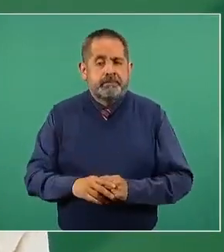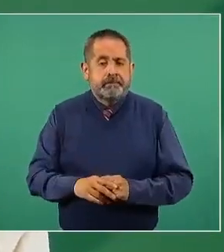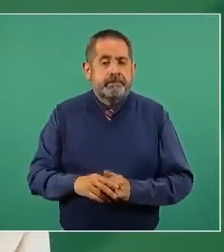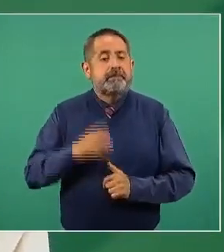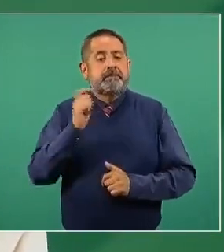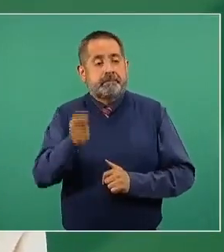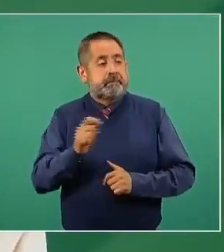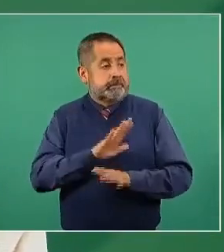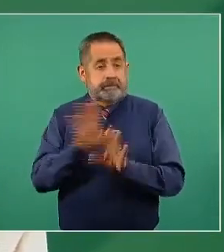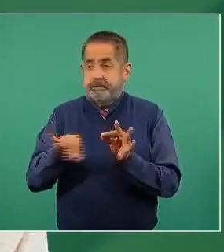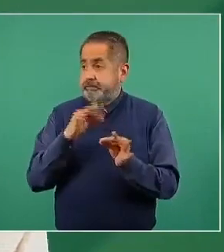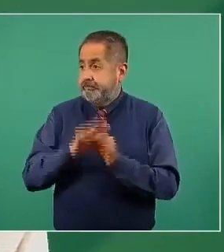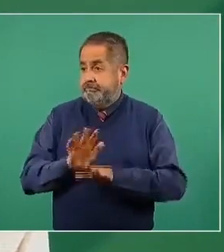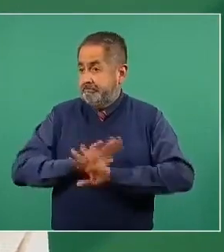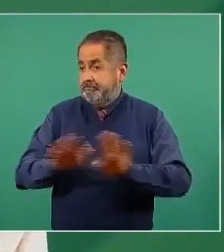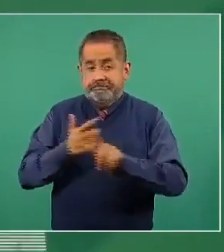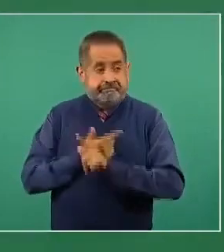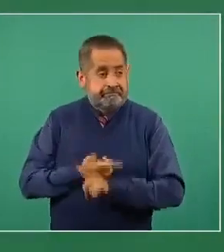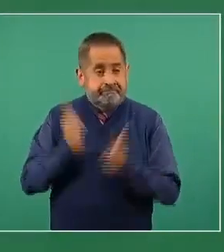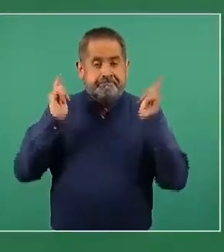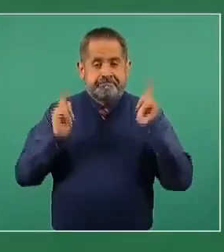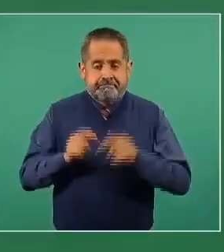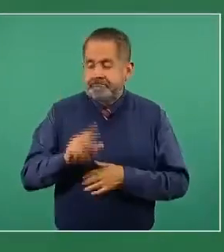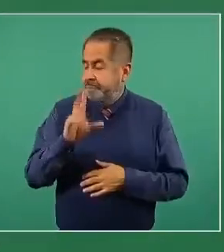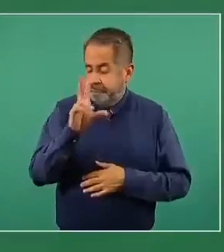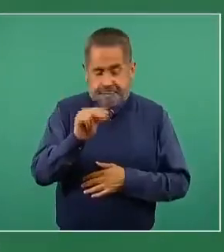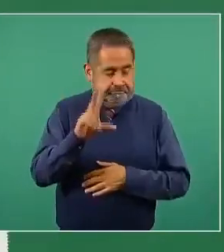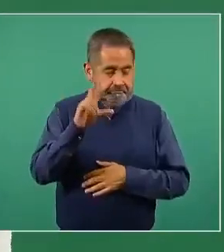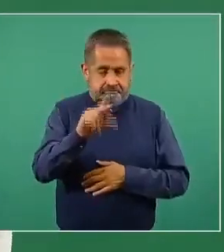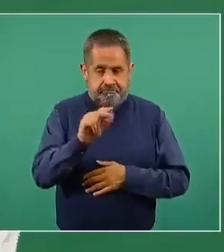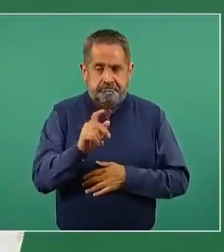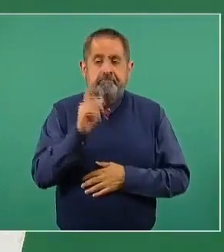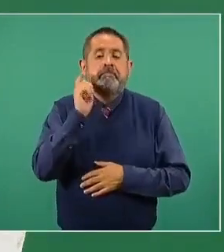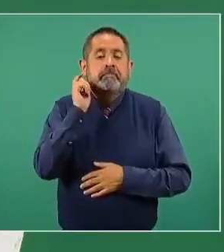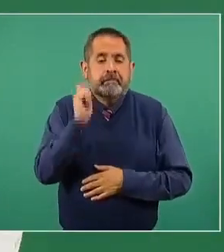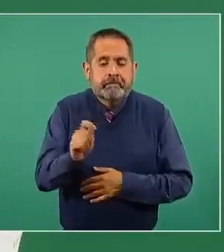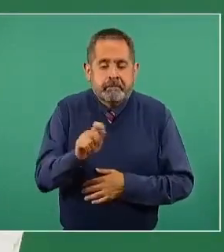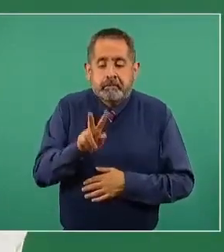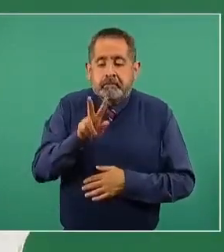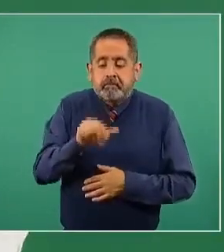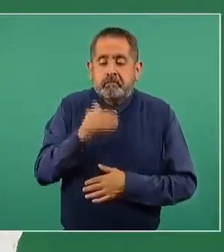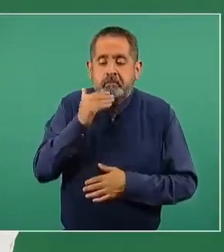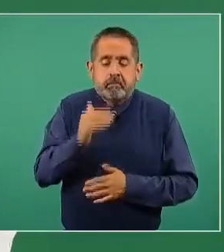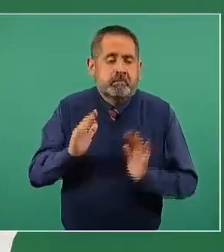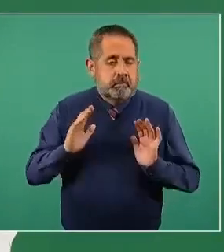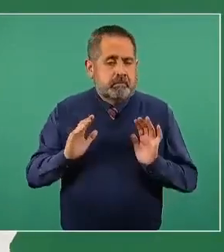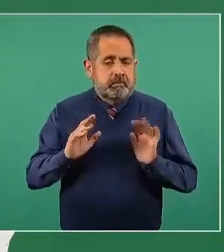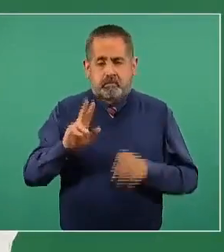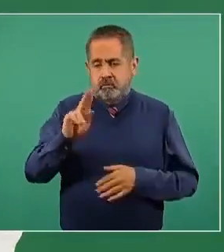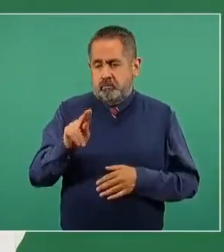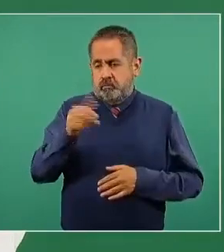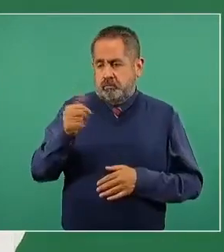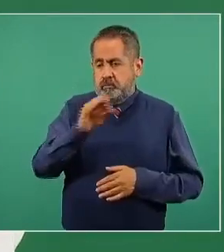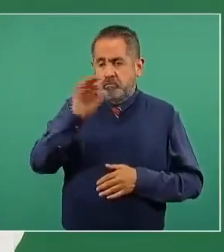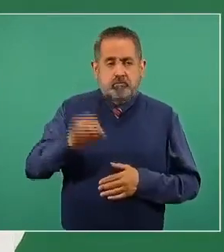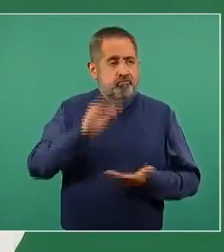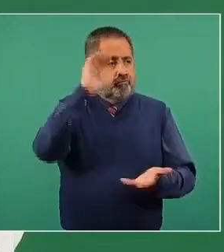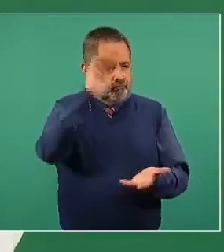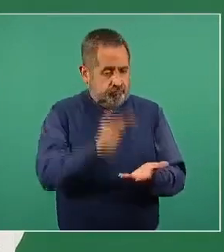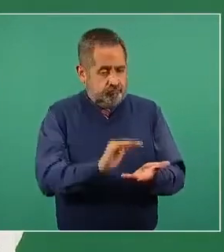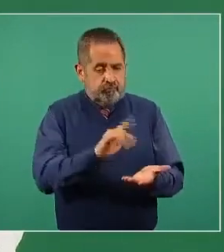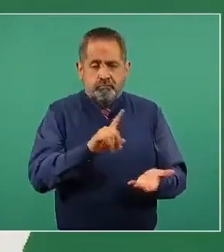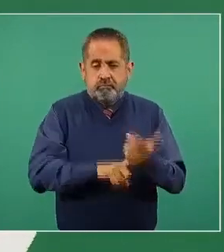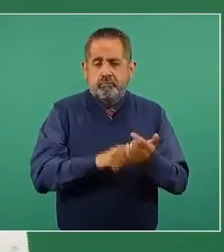Esto no quiere decir que se acabó la epidemia. Hay cifras muy alentadoras, esta reducción de 86% en las